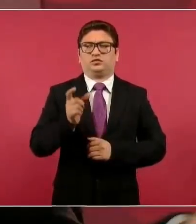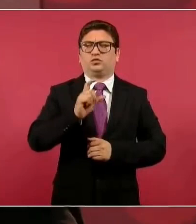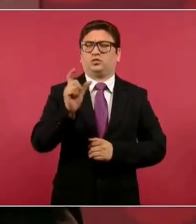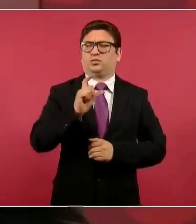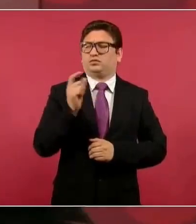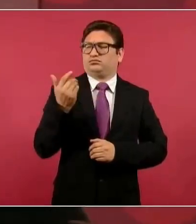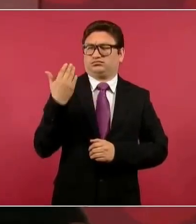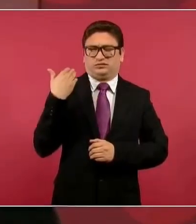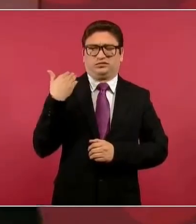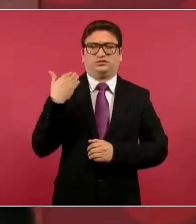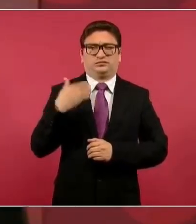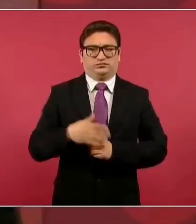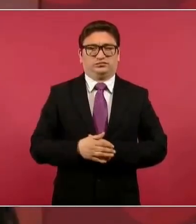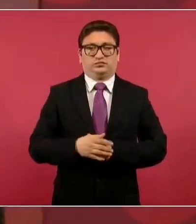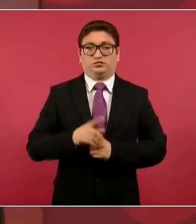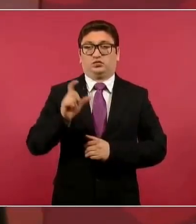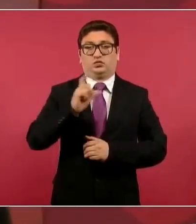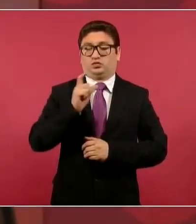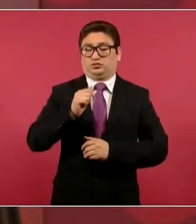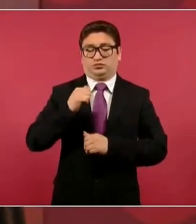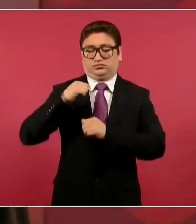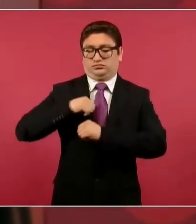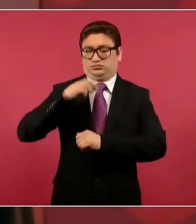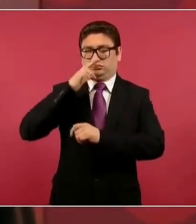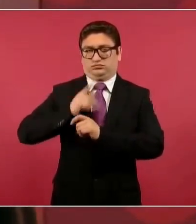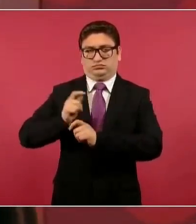hace poco, hasta que llegamos,